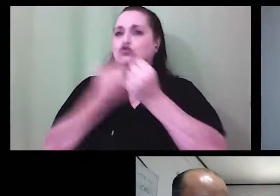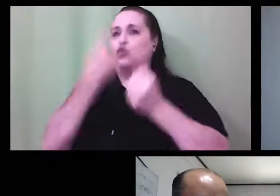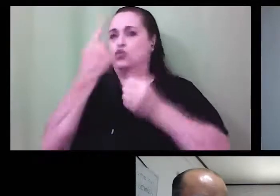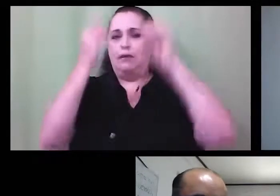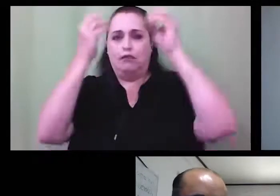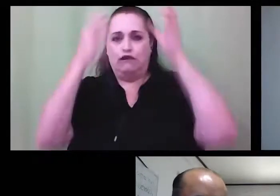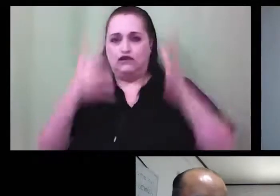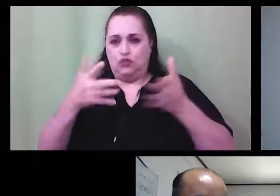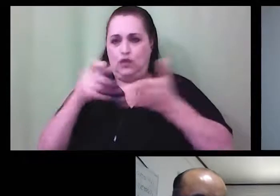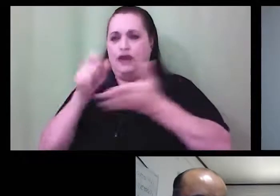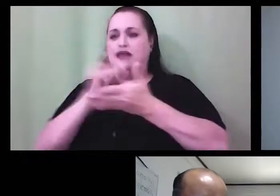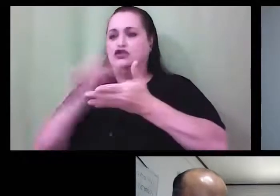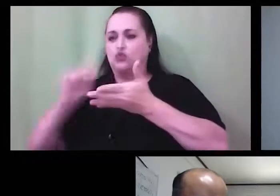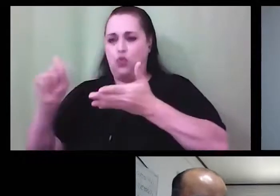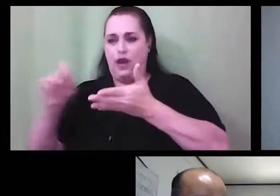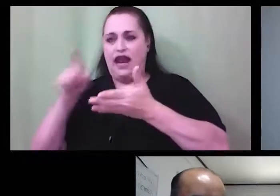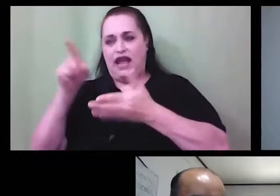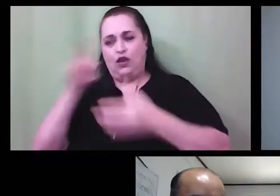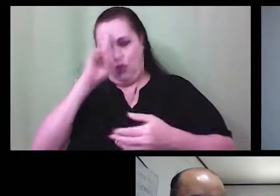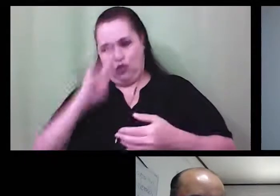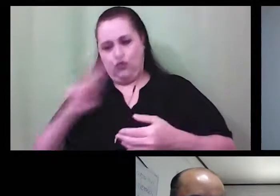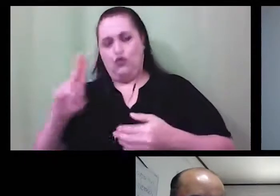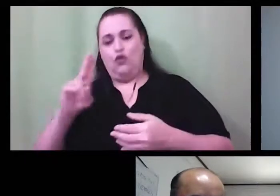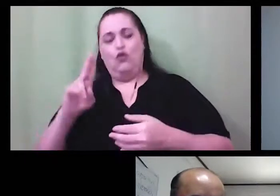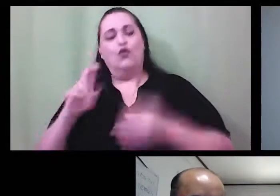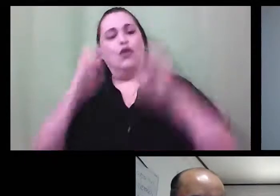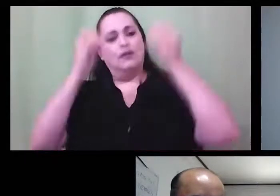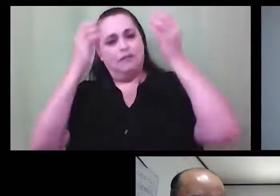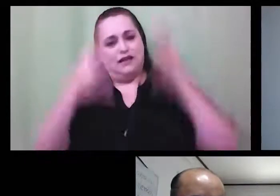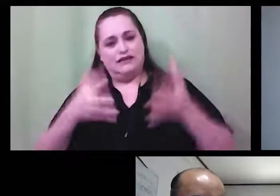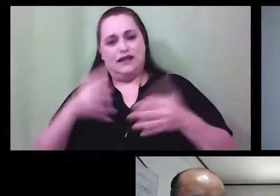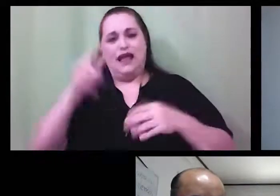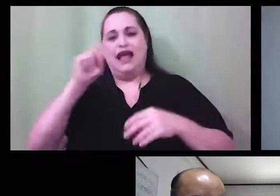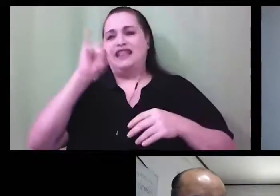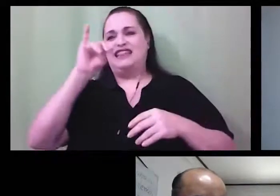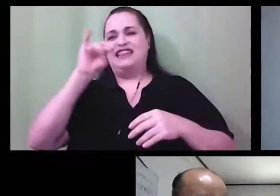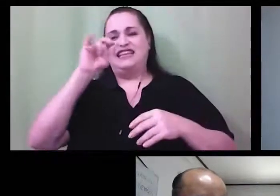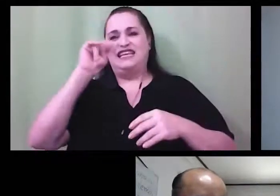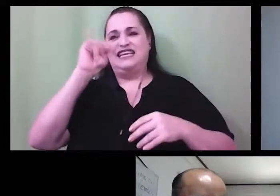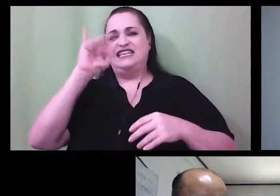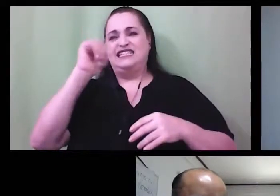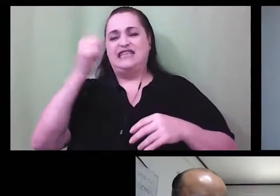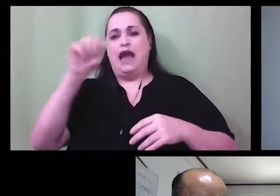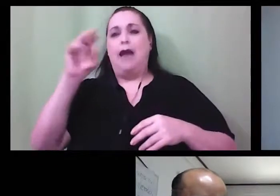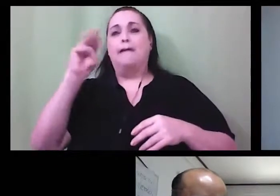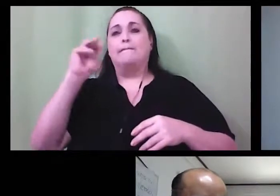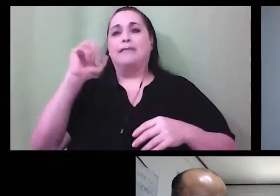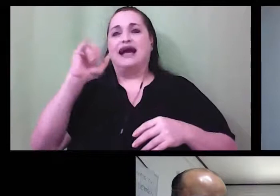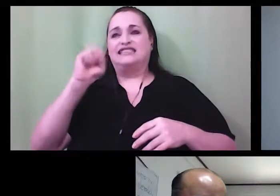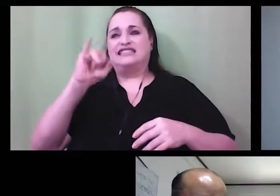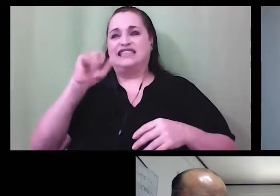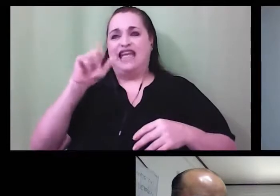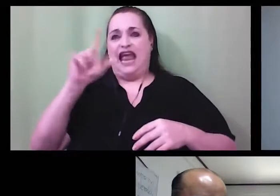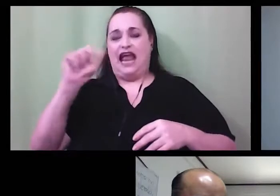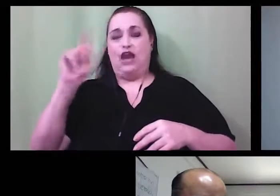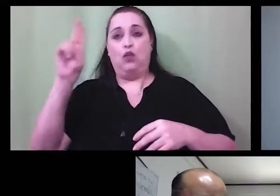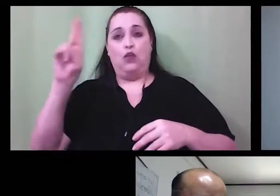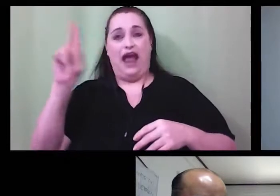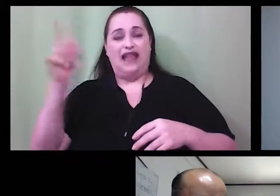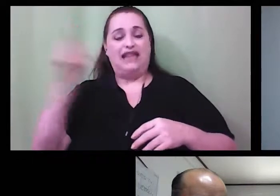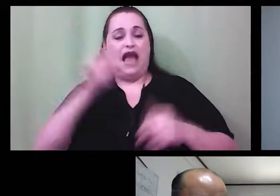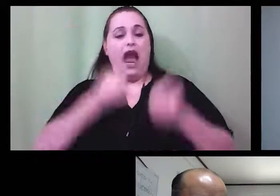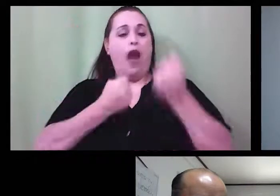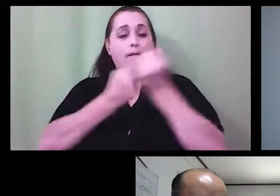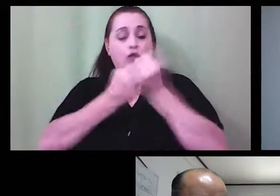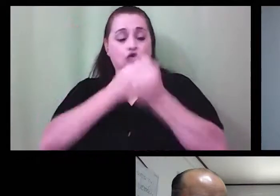en la escuela que con mucho honor digo el nombre, la niña Maciel Ulate, de apoyo conductual y problemas